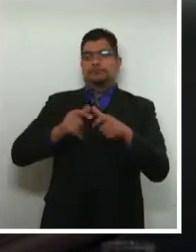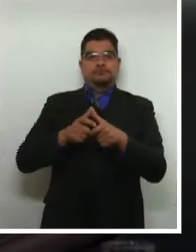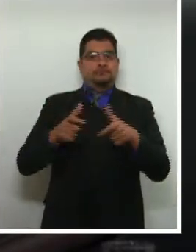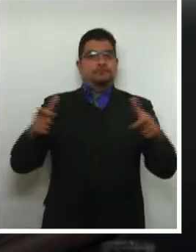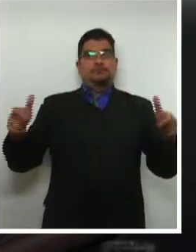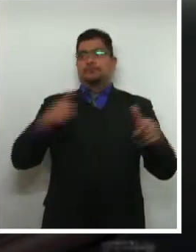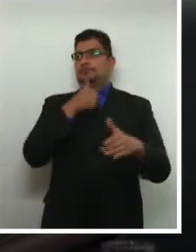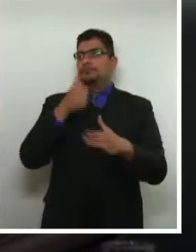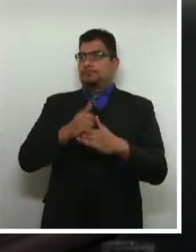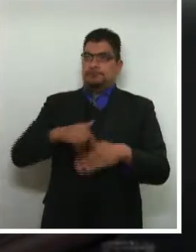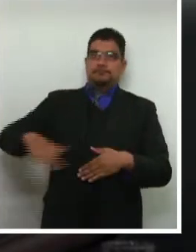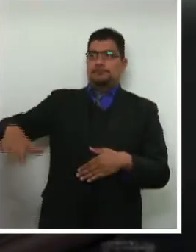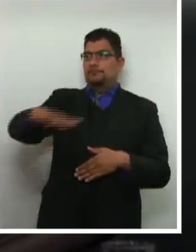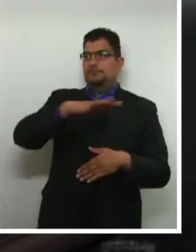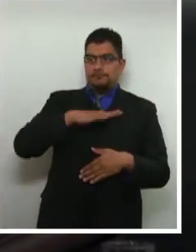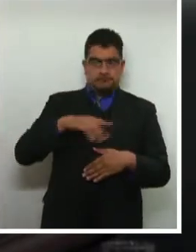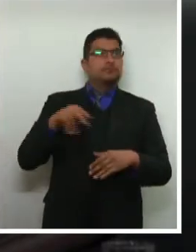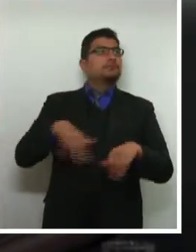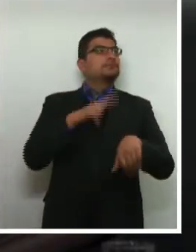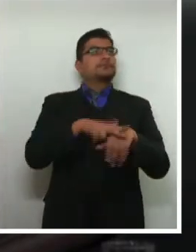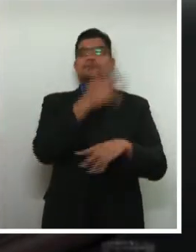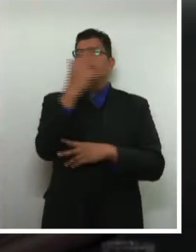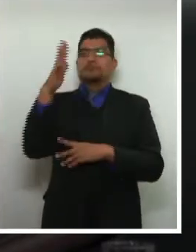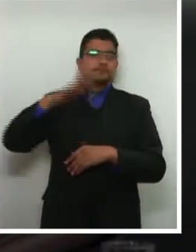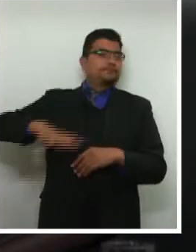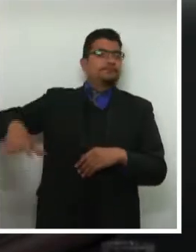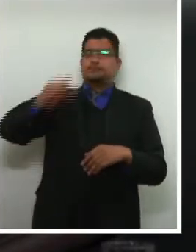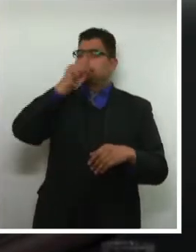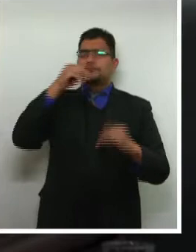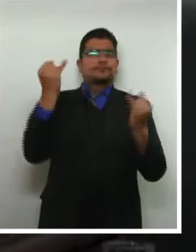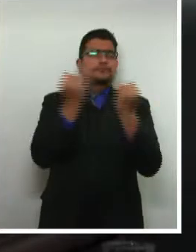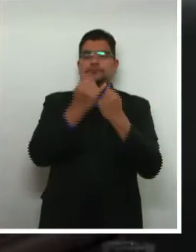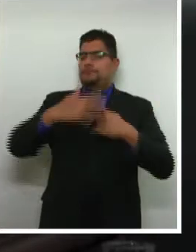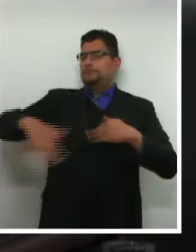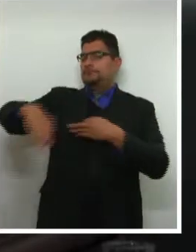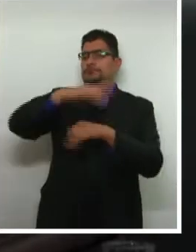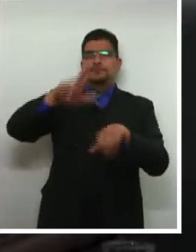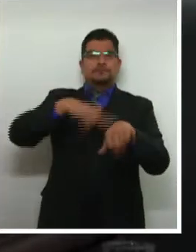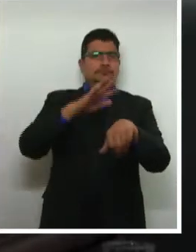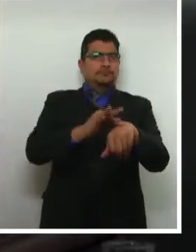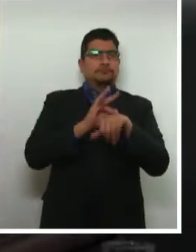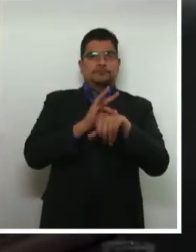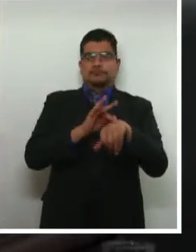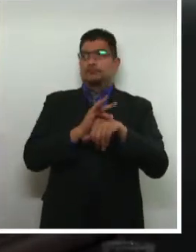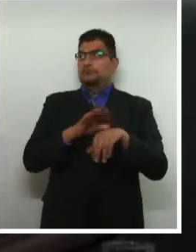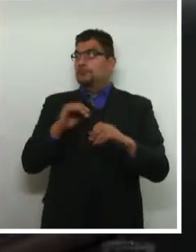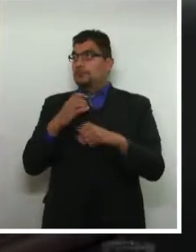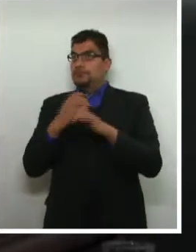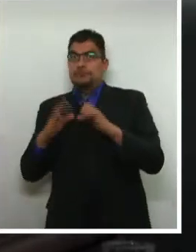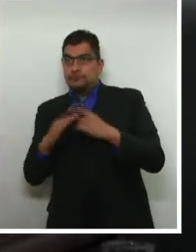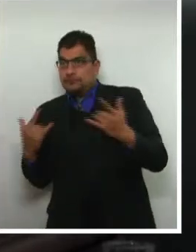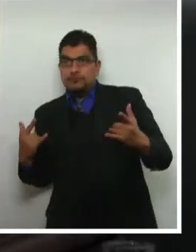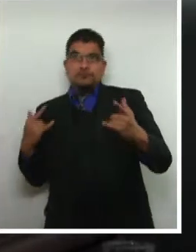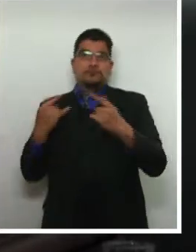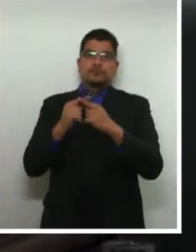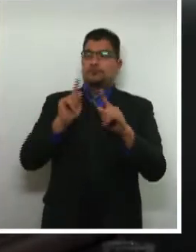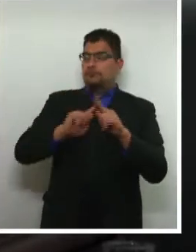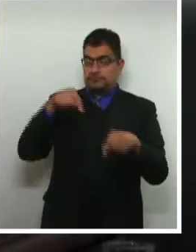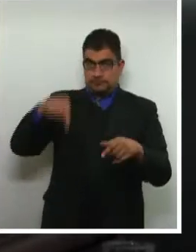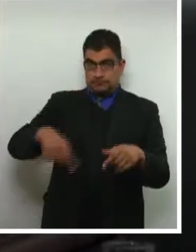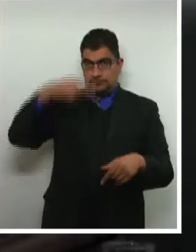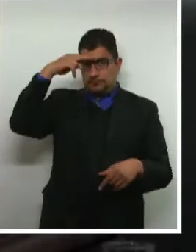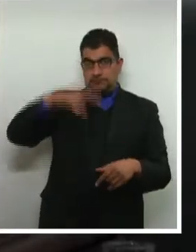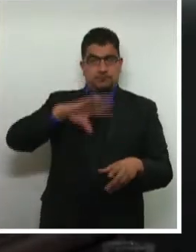y nuestra naturaleza, así como todo lo material o intangible o inmaterial de